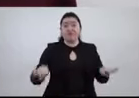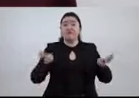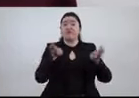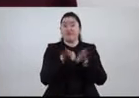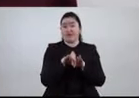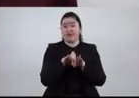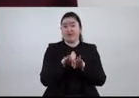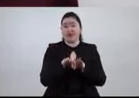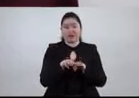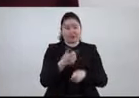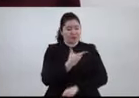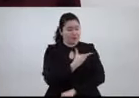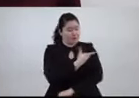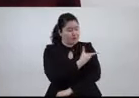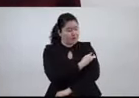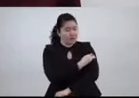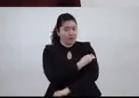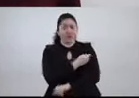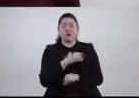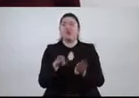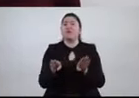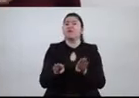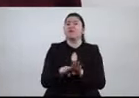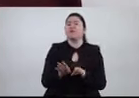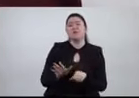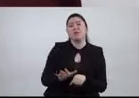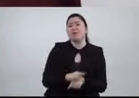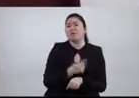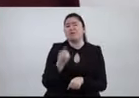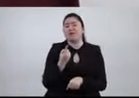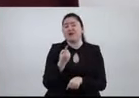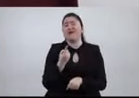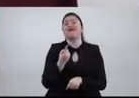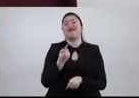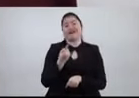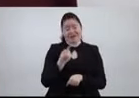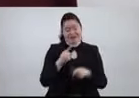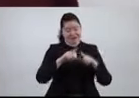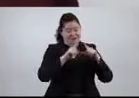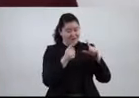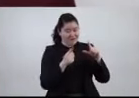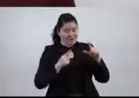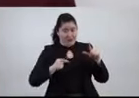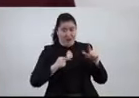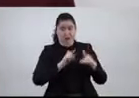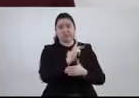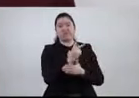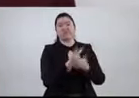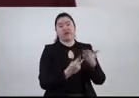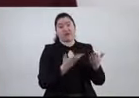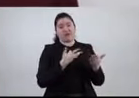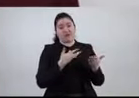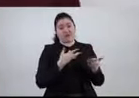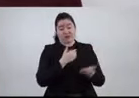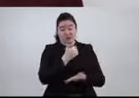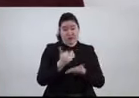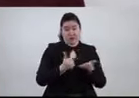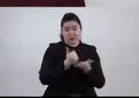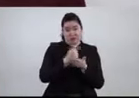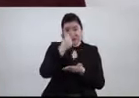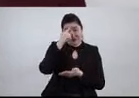vacunación obedece a una estrategia nacional y en este sentido pues, la Ciudad de México está integrada a esta